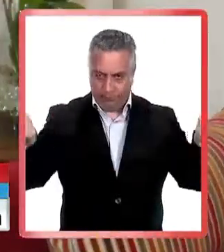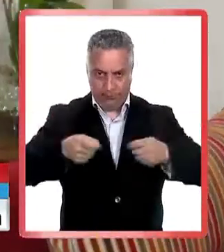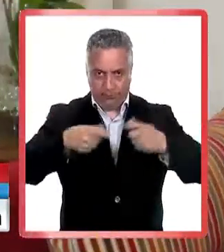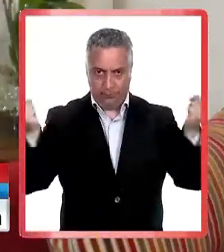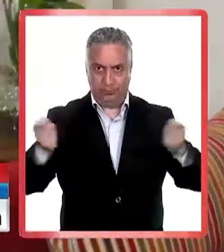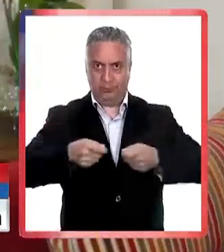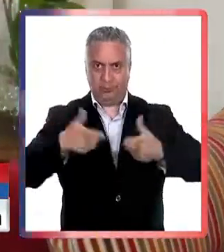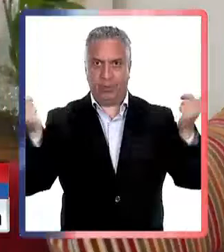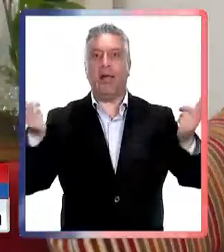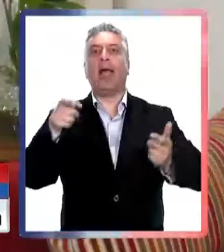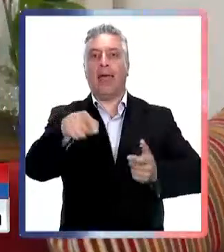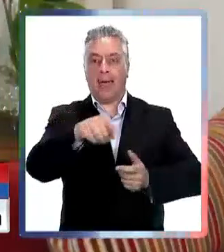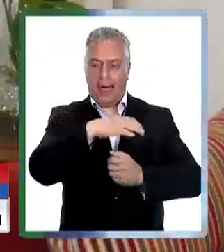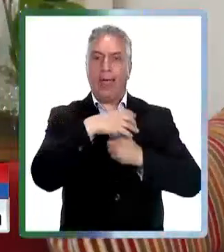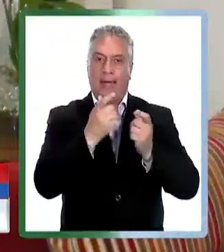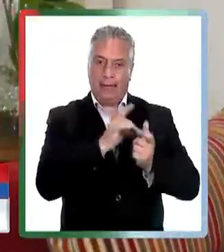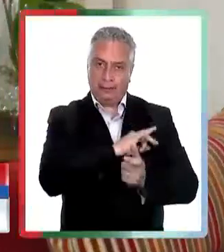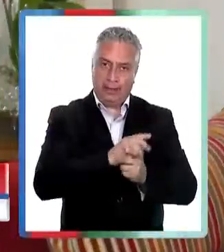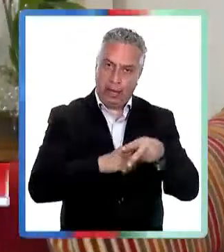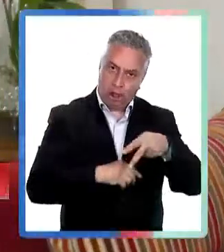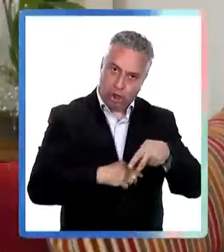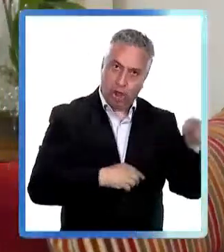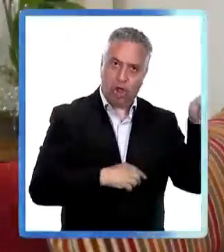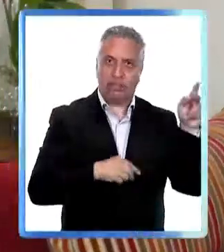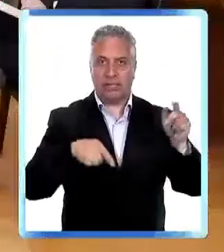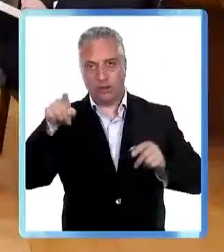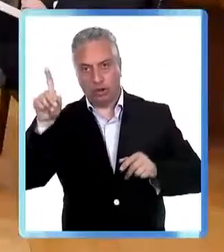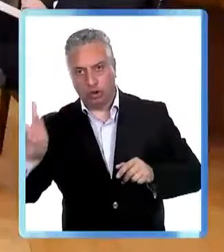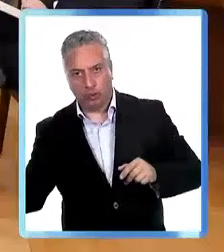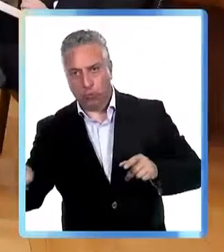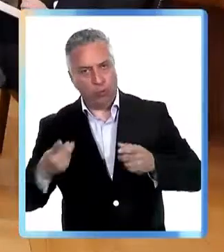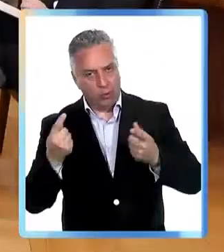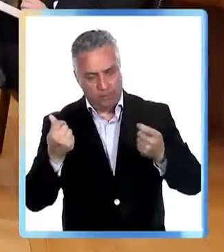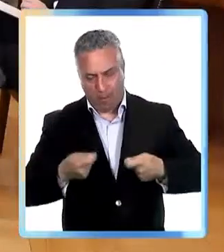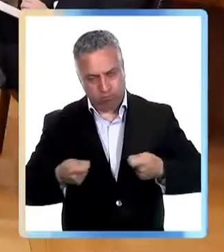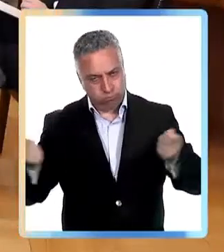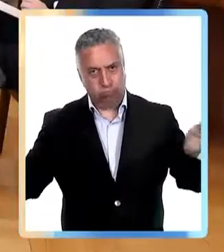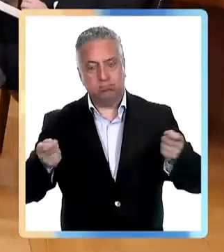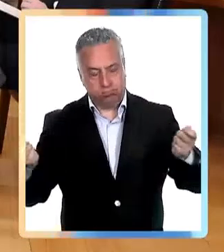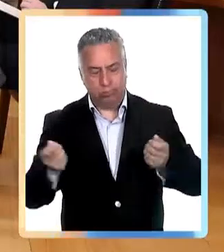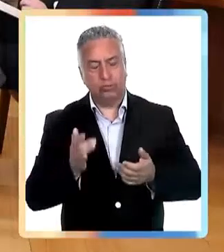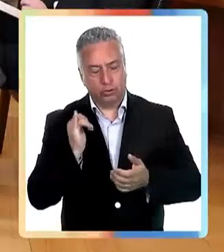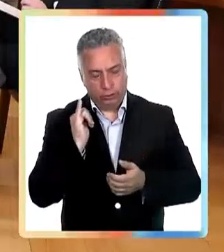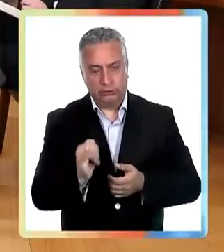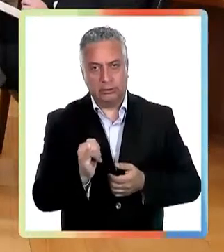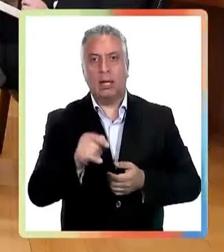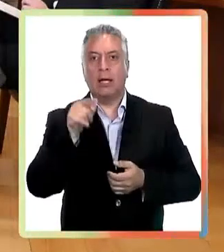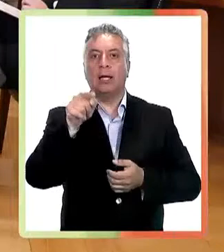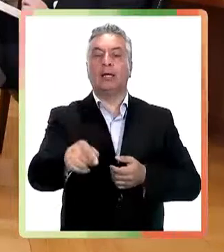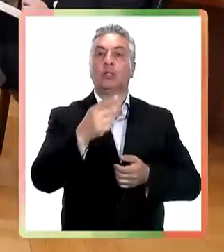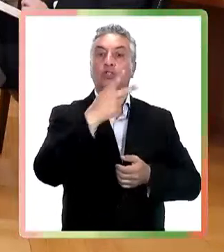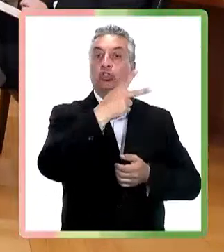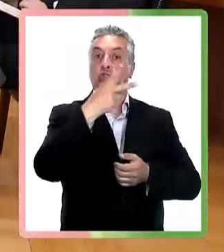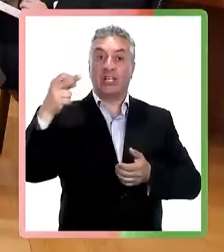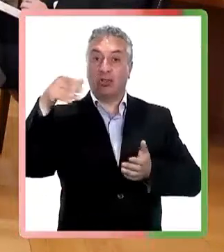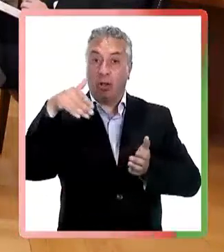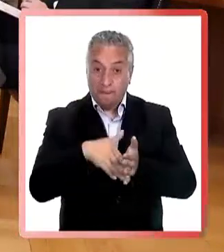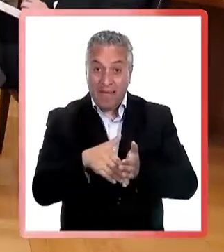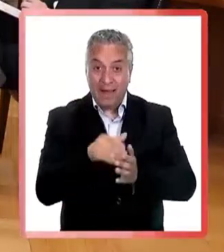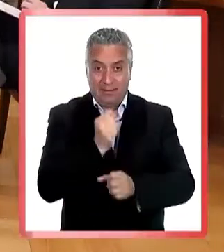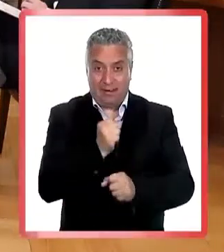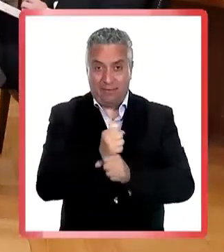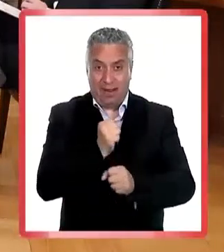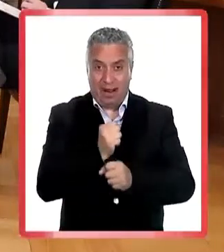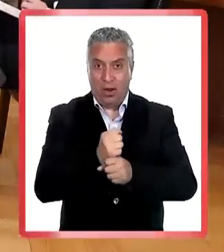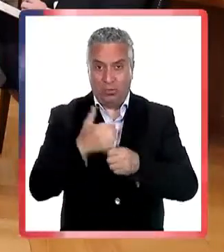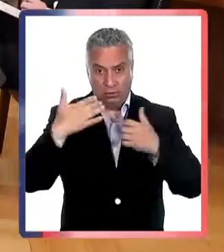están orientadas a regiones, y eso significa que van a haber estos